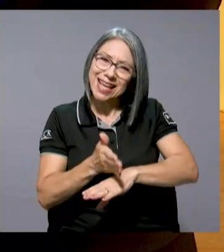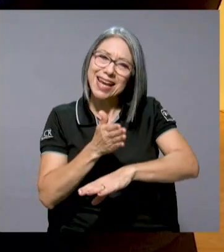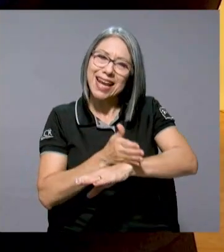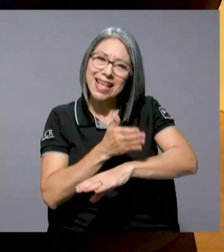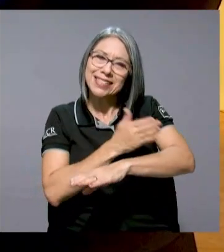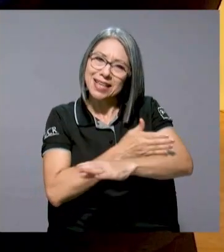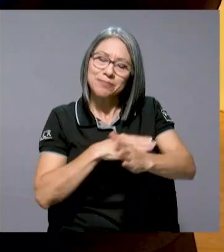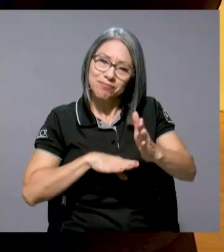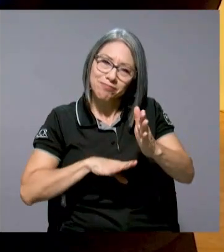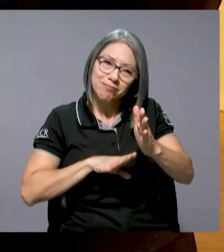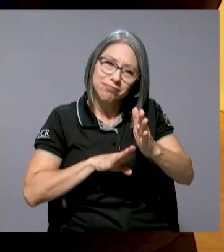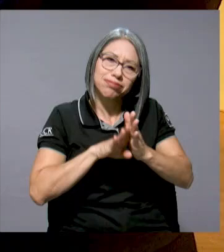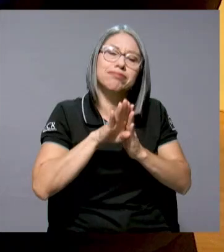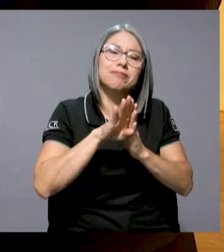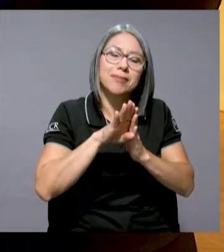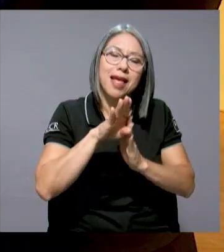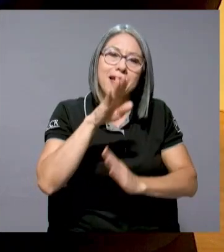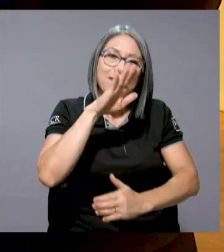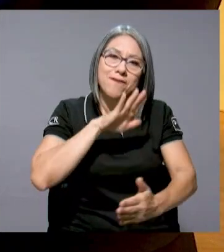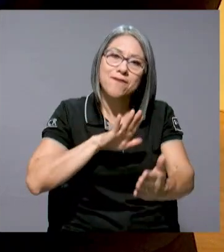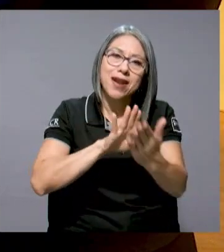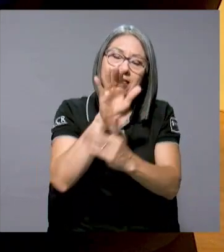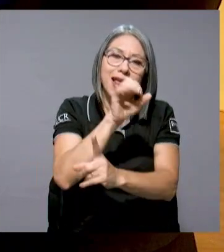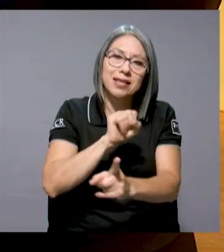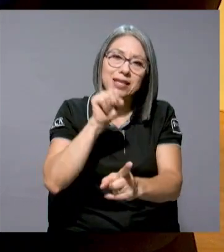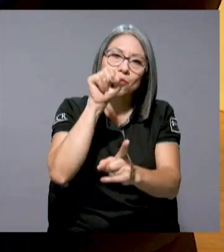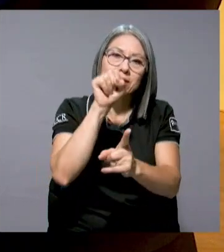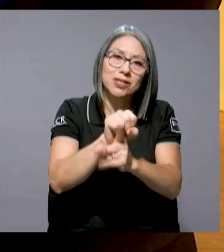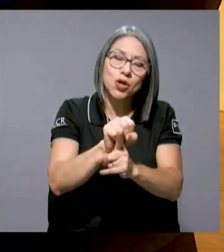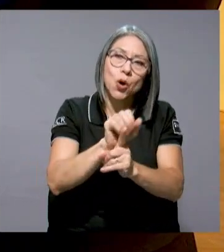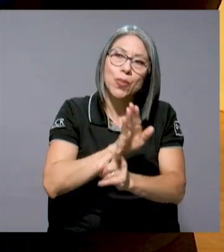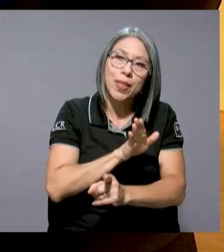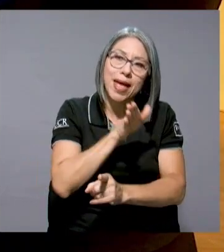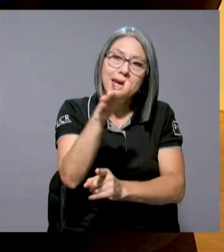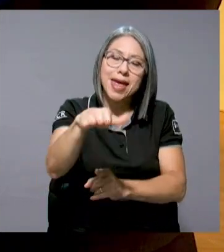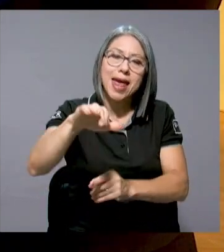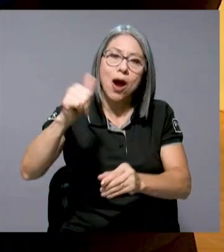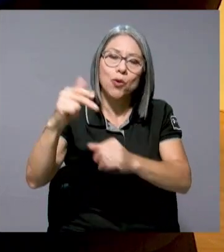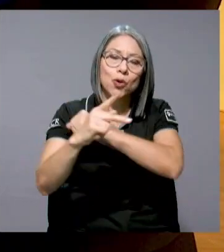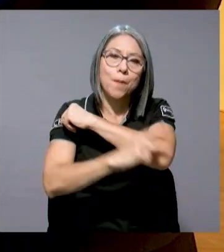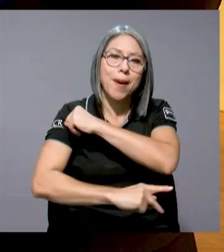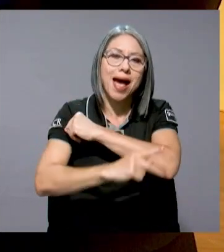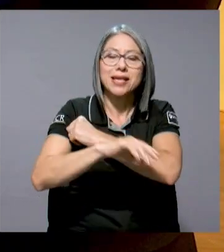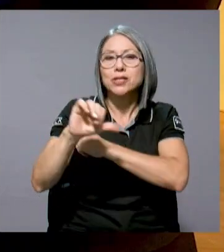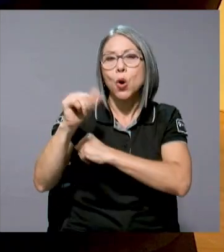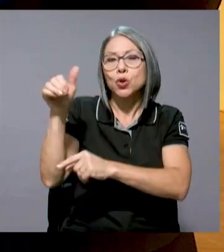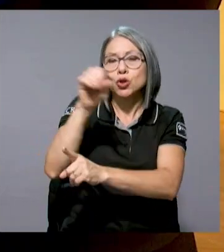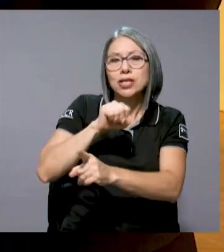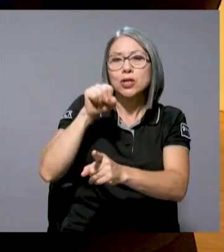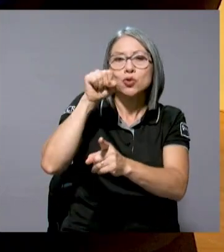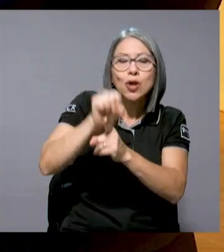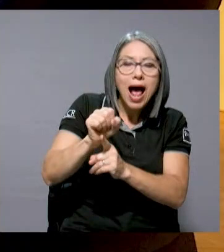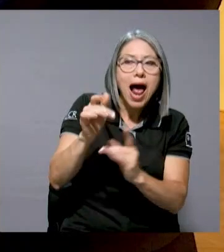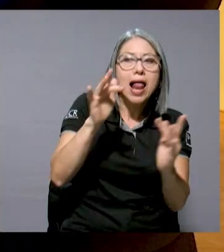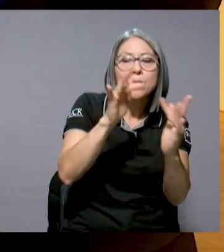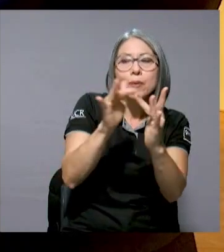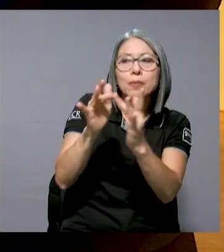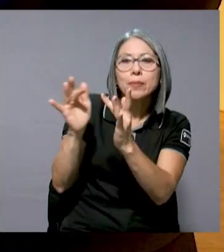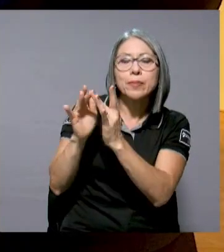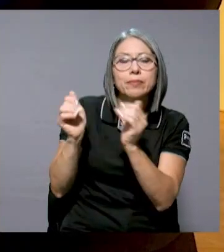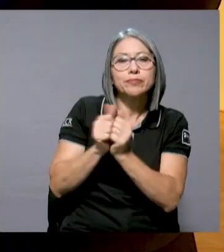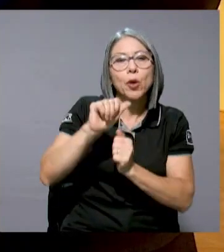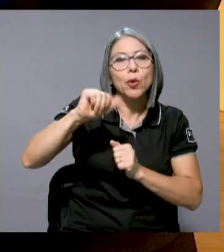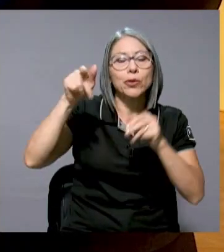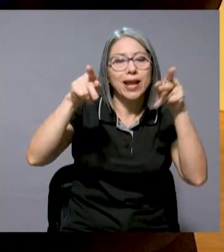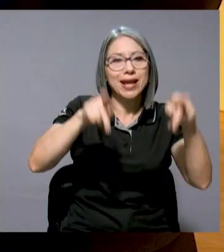frente a la situación de estar en otro país, estar en otra circunstancia, interactuar con otra gente.